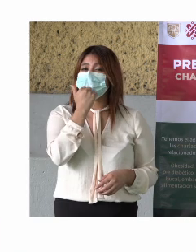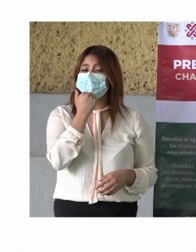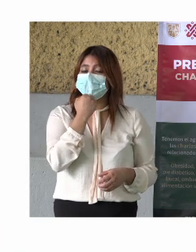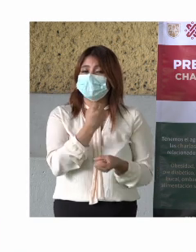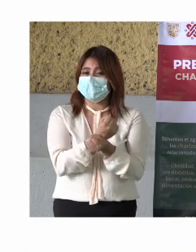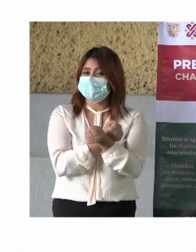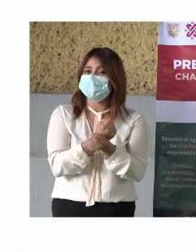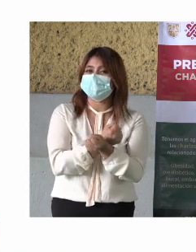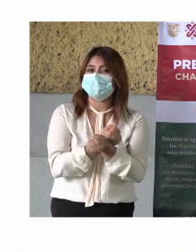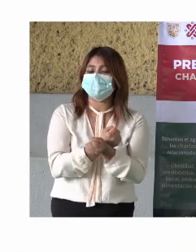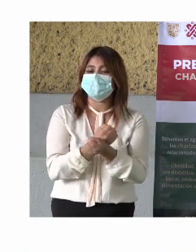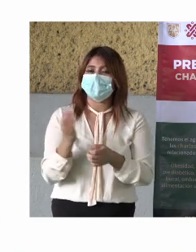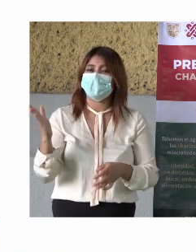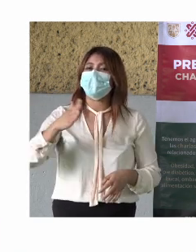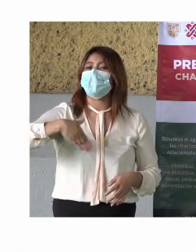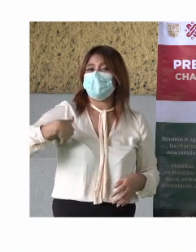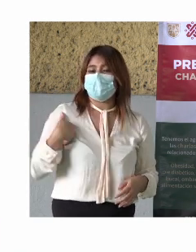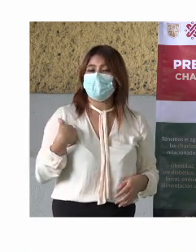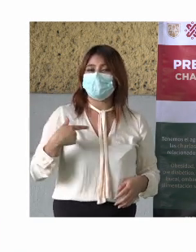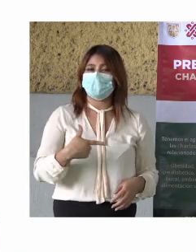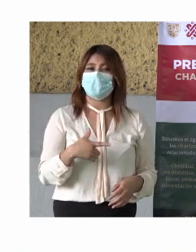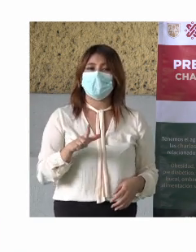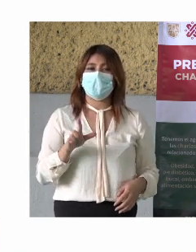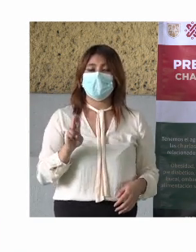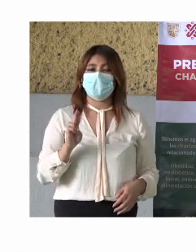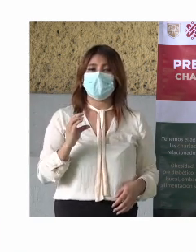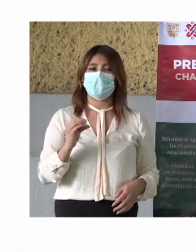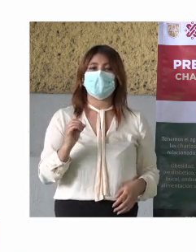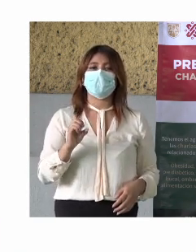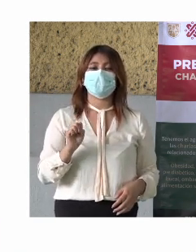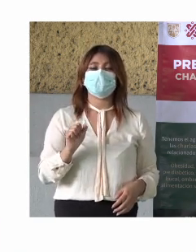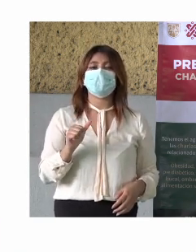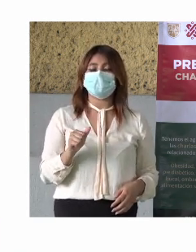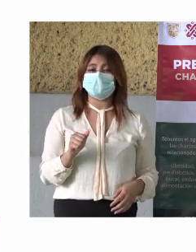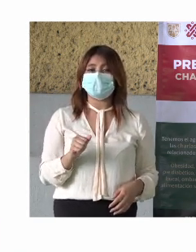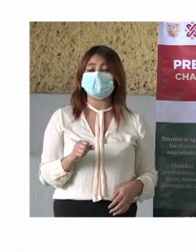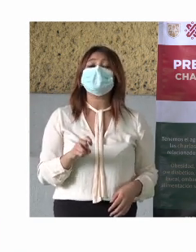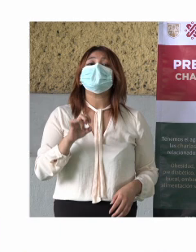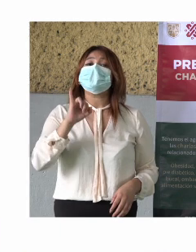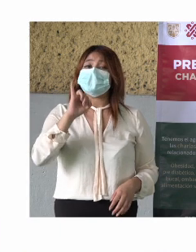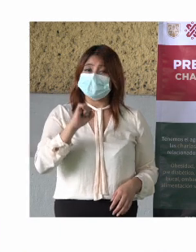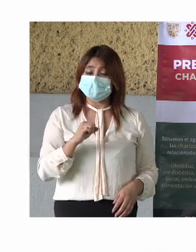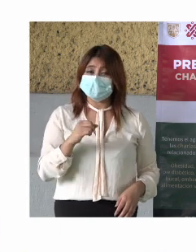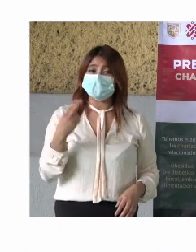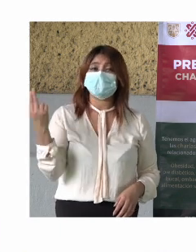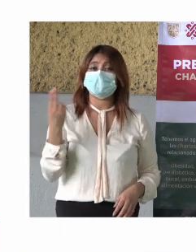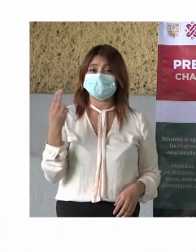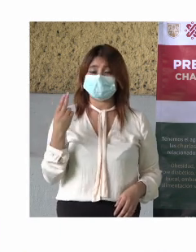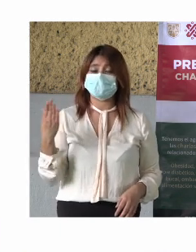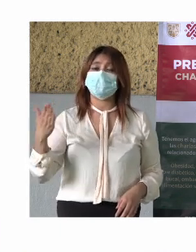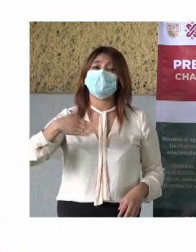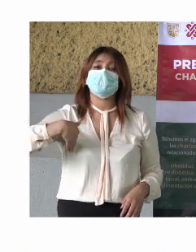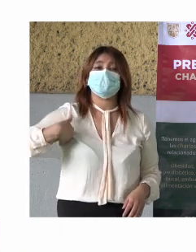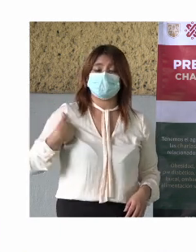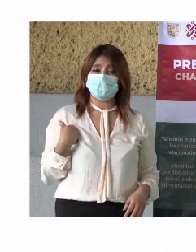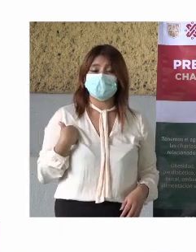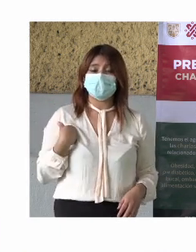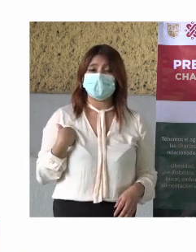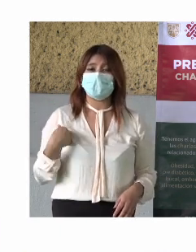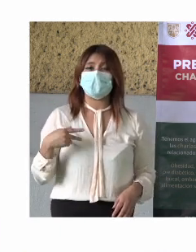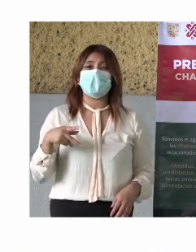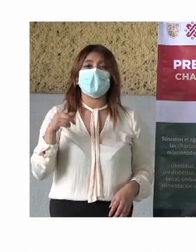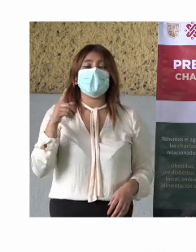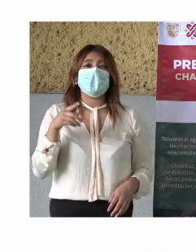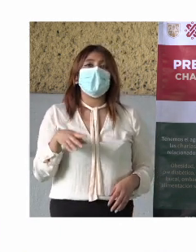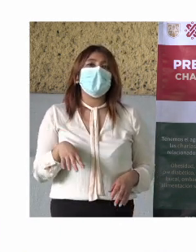mejor si tiene diabetes, ¿para qué va a almacenar glucosa? Pero la necesitamos almacenar porque en caso de que exista un